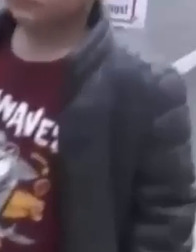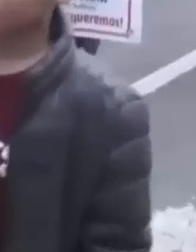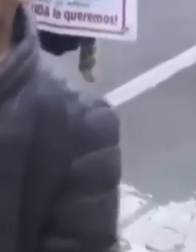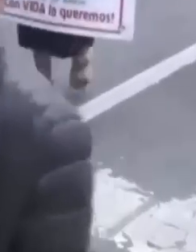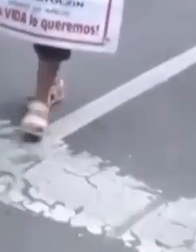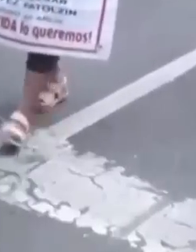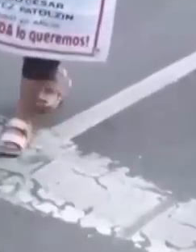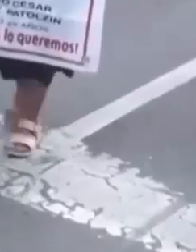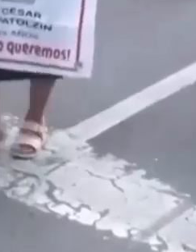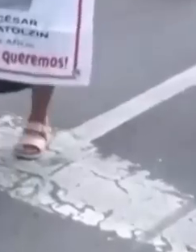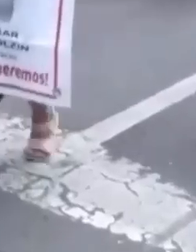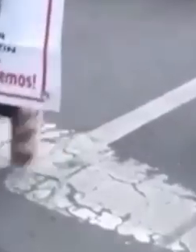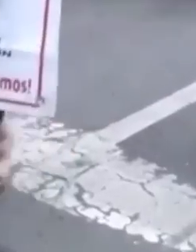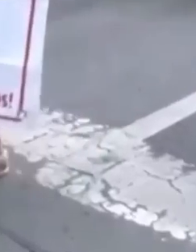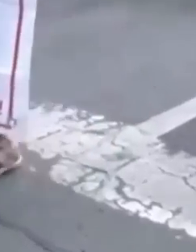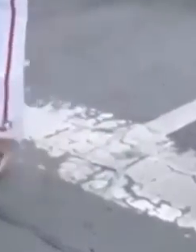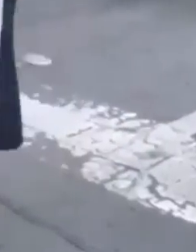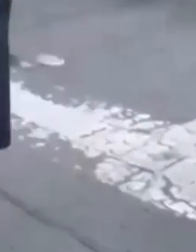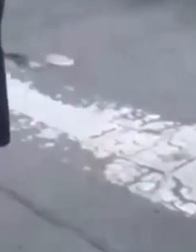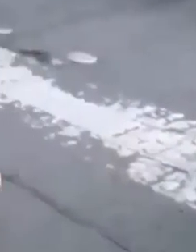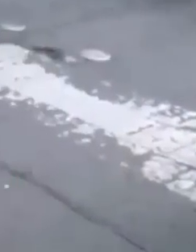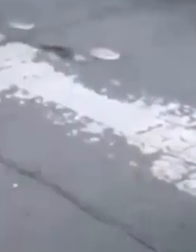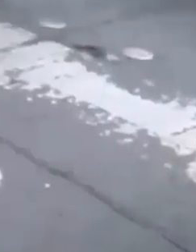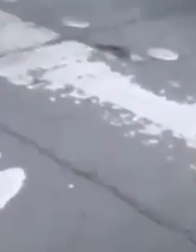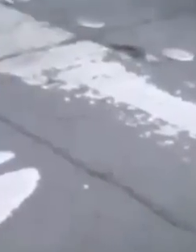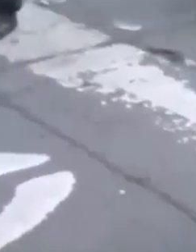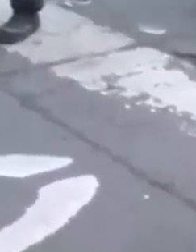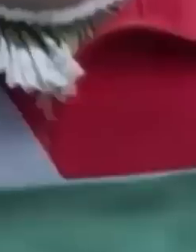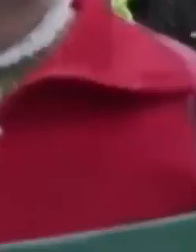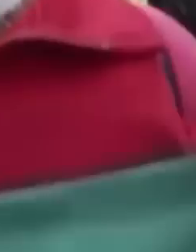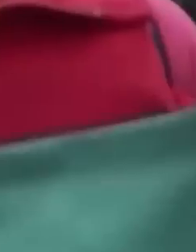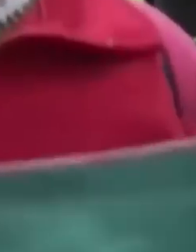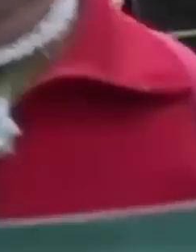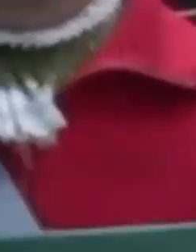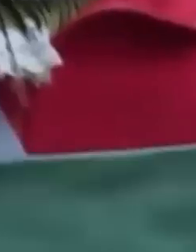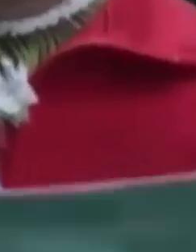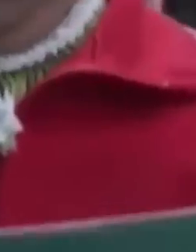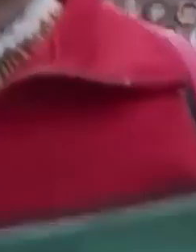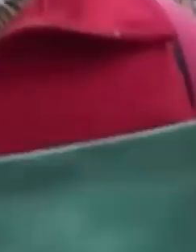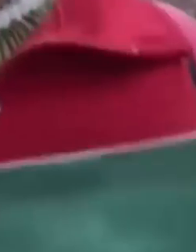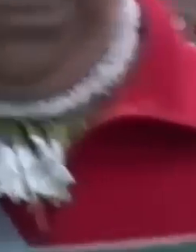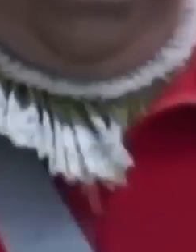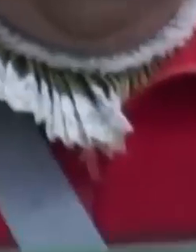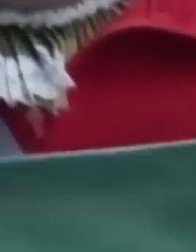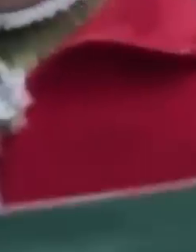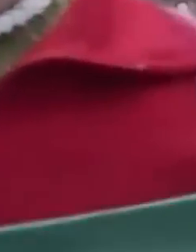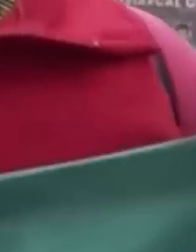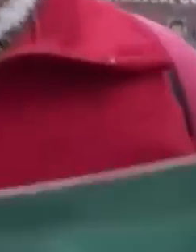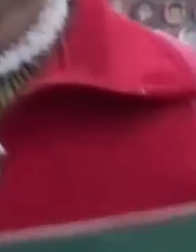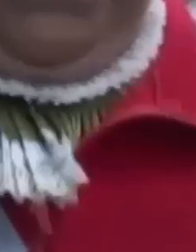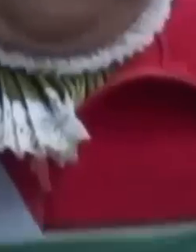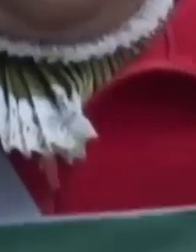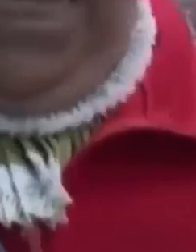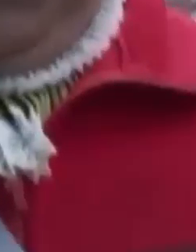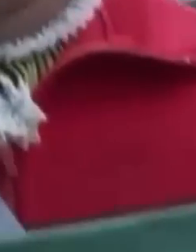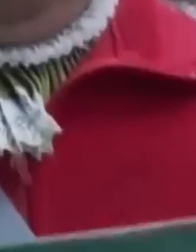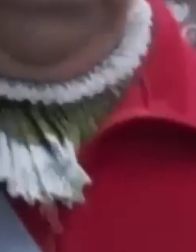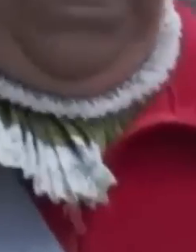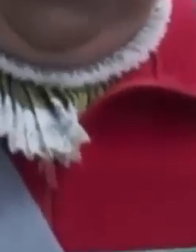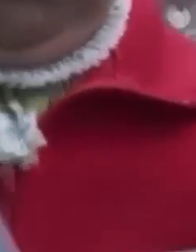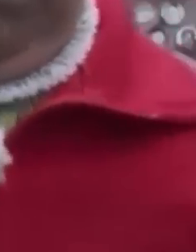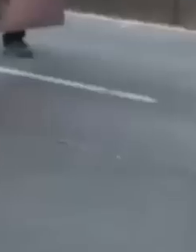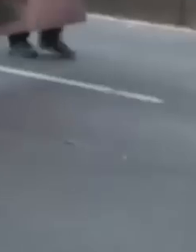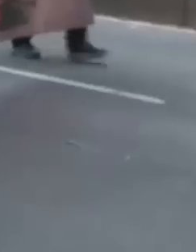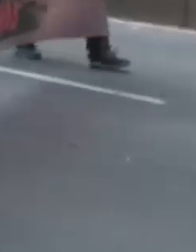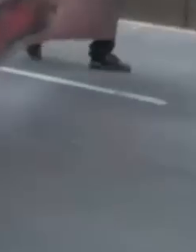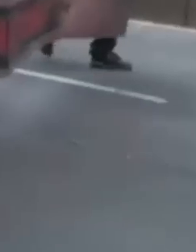de Ayotzinapa. Asimismo, el presidente rechazó las críticas y el comunicado de la Oficina en México del Alto Comisionado de Naciones Unidas para